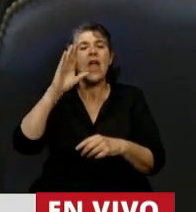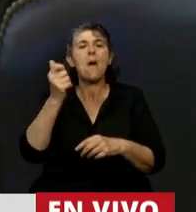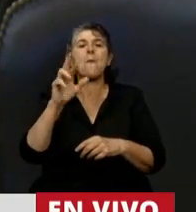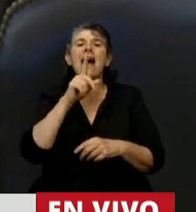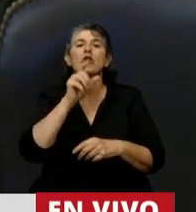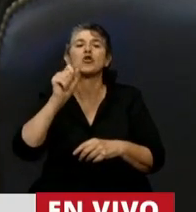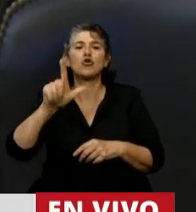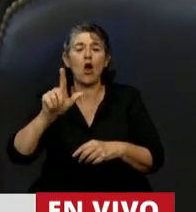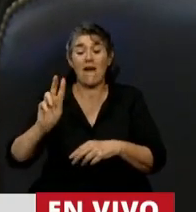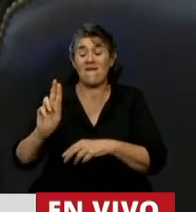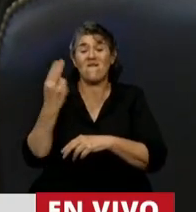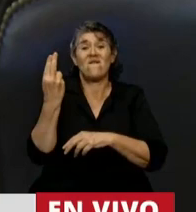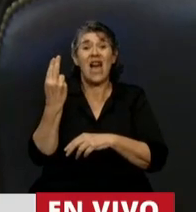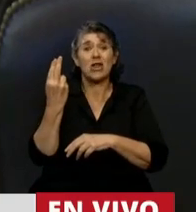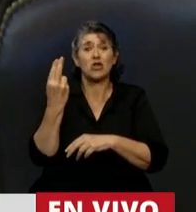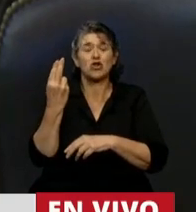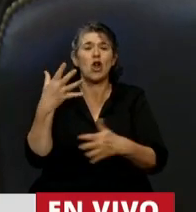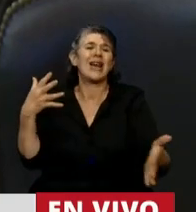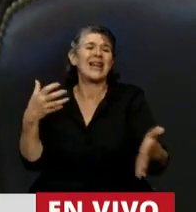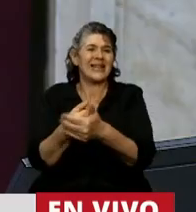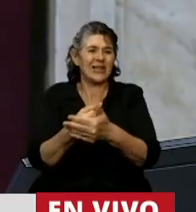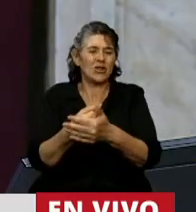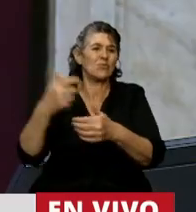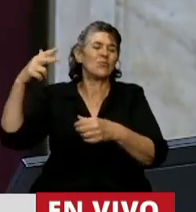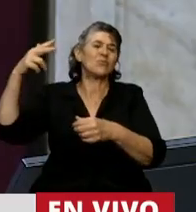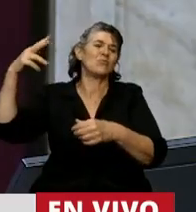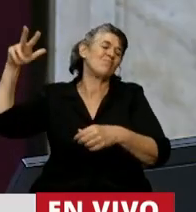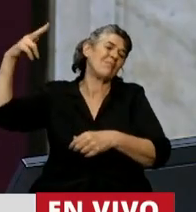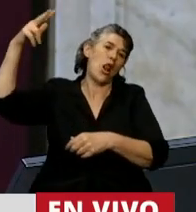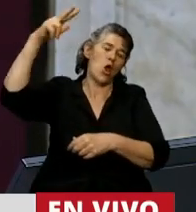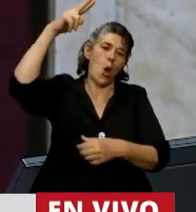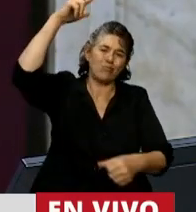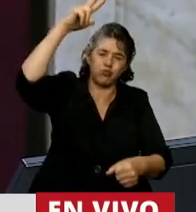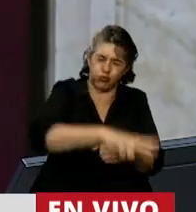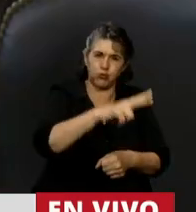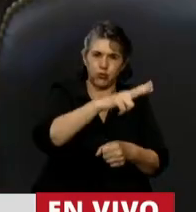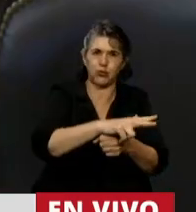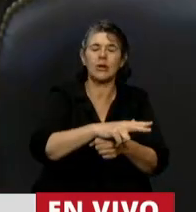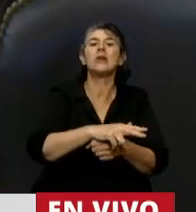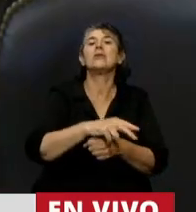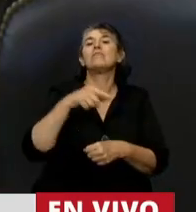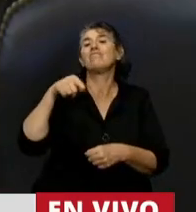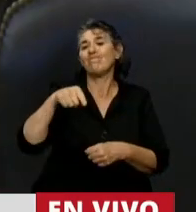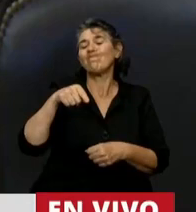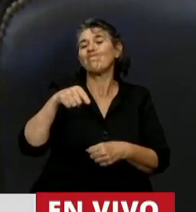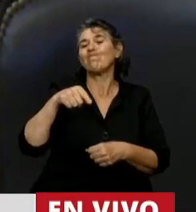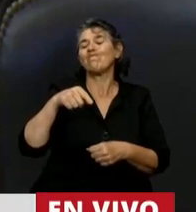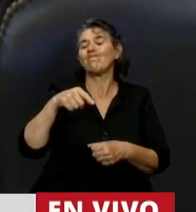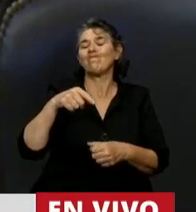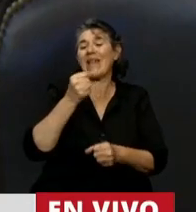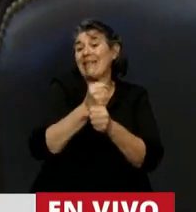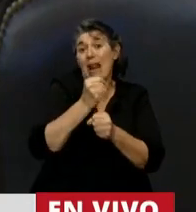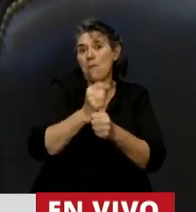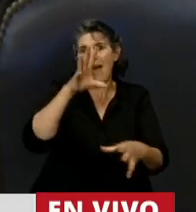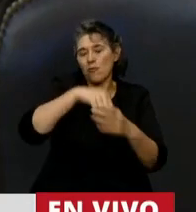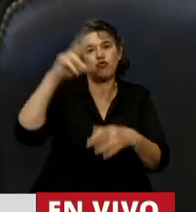falleció en este desgraciado accidente. Diputado, del helicóptero, por favor. Cumpliendo con su función de legisladora nacional. Como